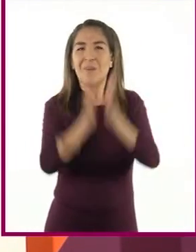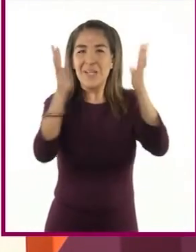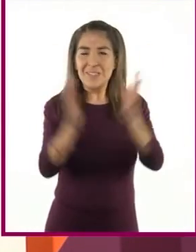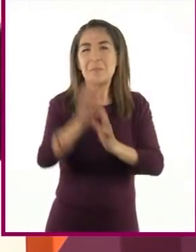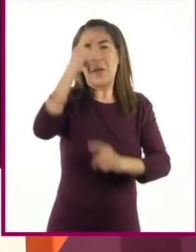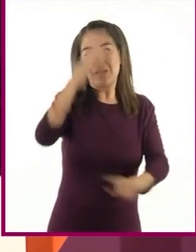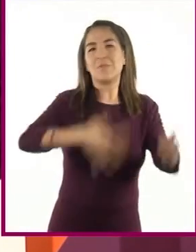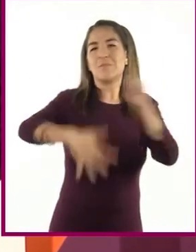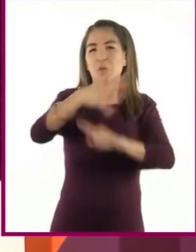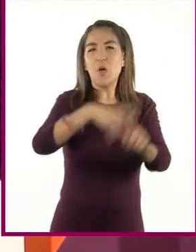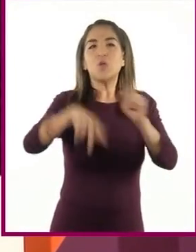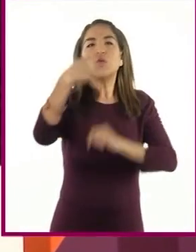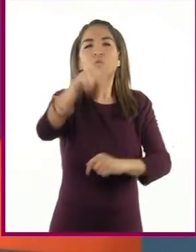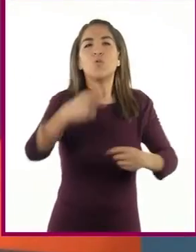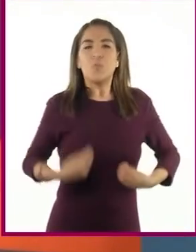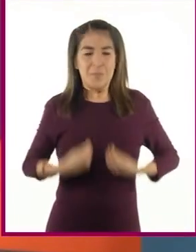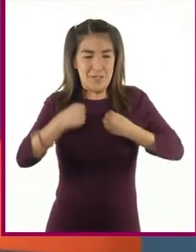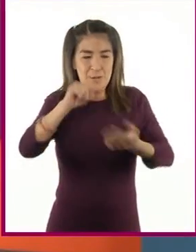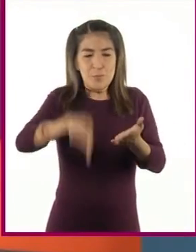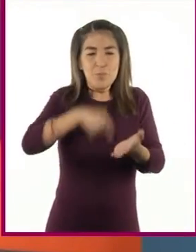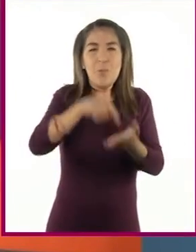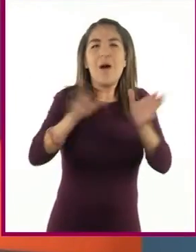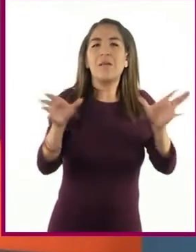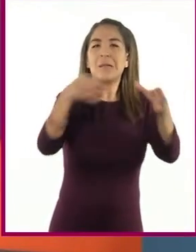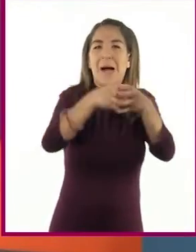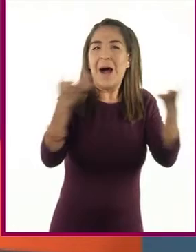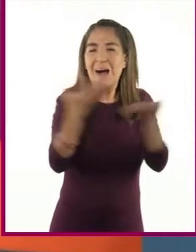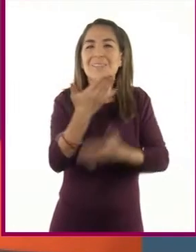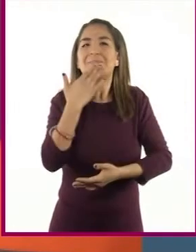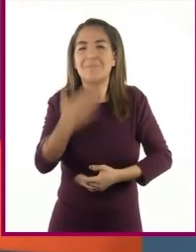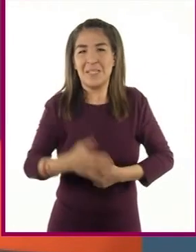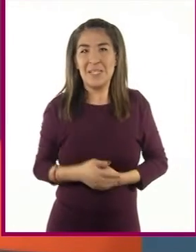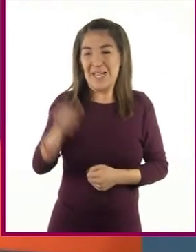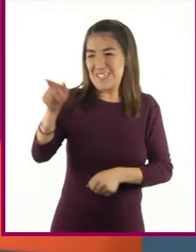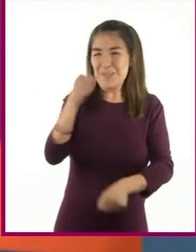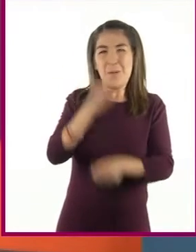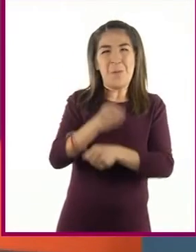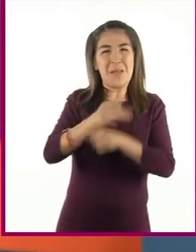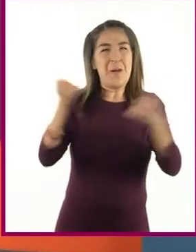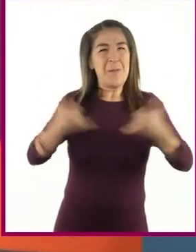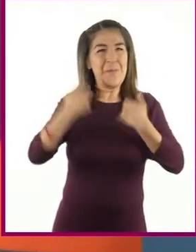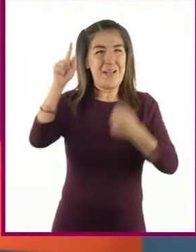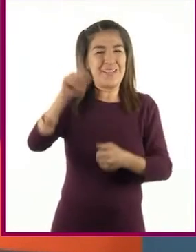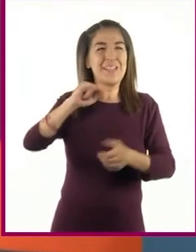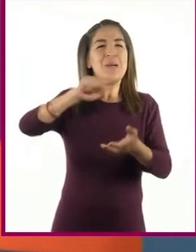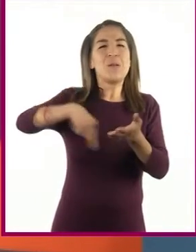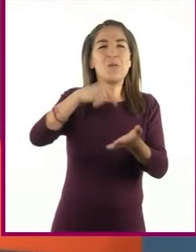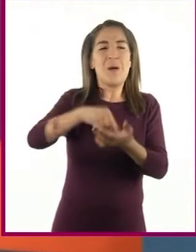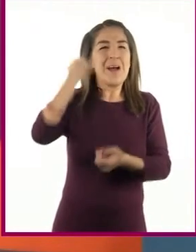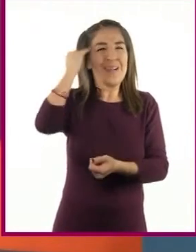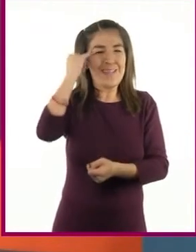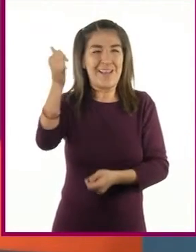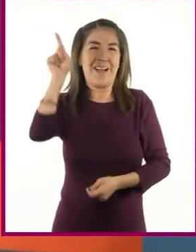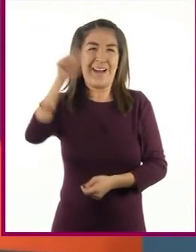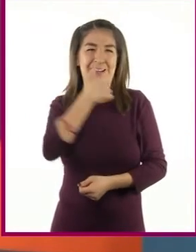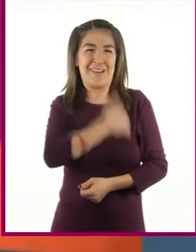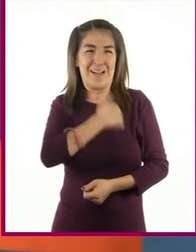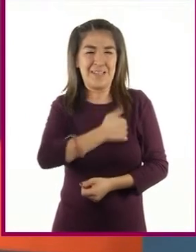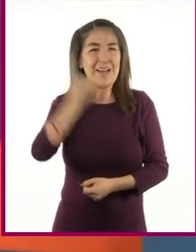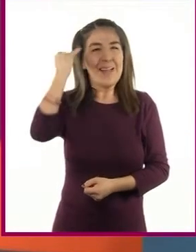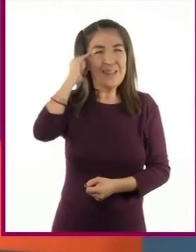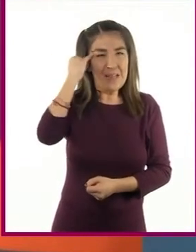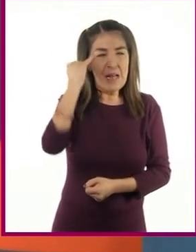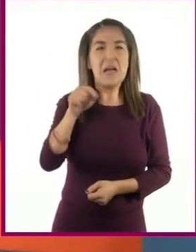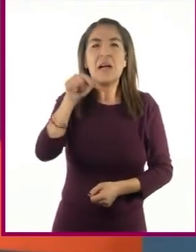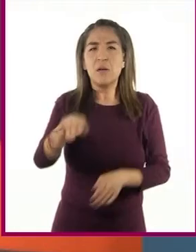bienestar de su comunidad. Las y los jóvenes del caso que vimos en la comunidad indígena canadiense son